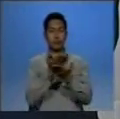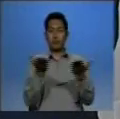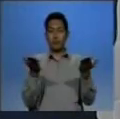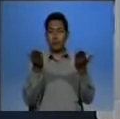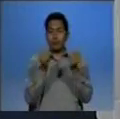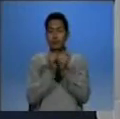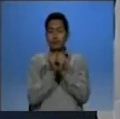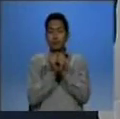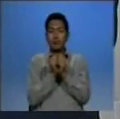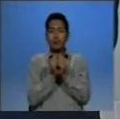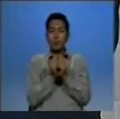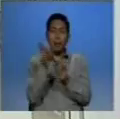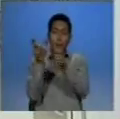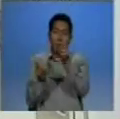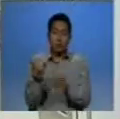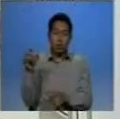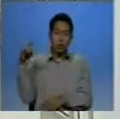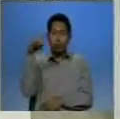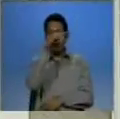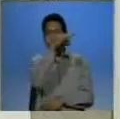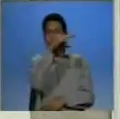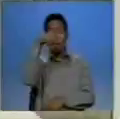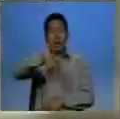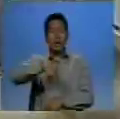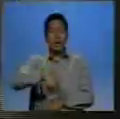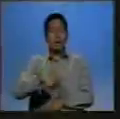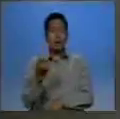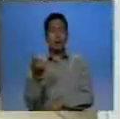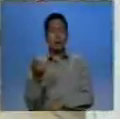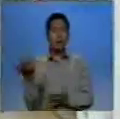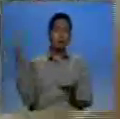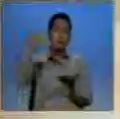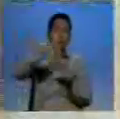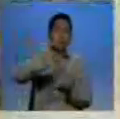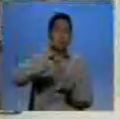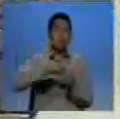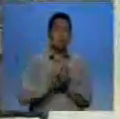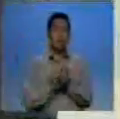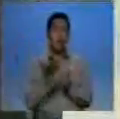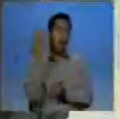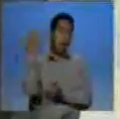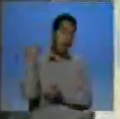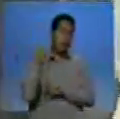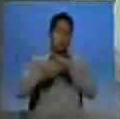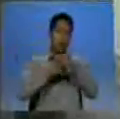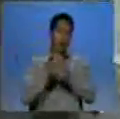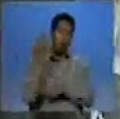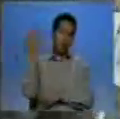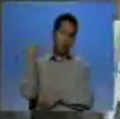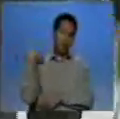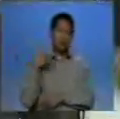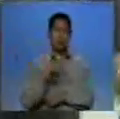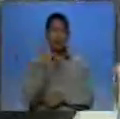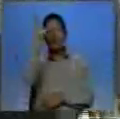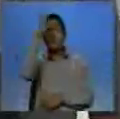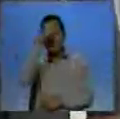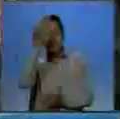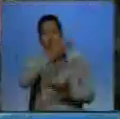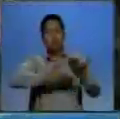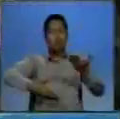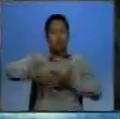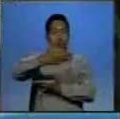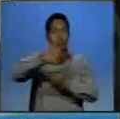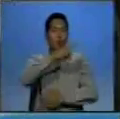catedrática, Manuela Pic llegó al país en marzo de 2008 con visa 12-8 de intercambio cultural. Se desempeñó como docente